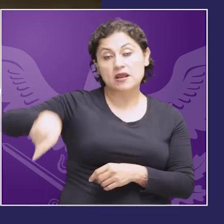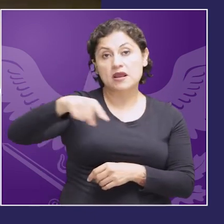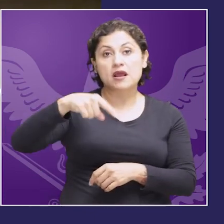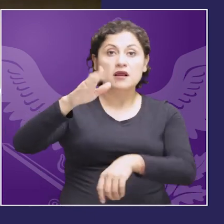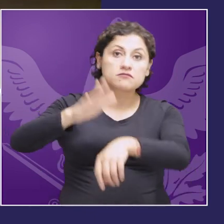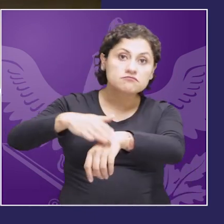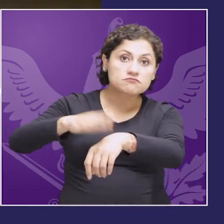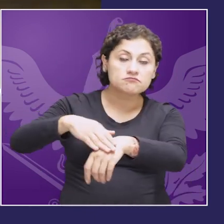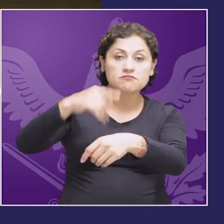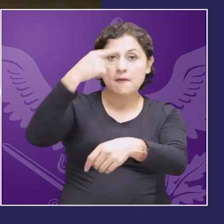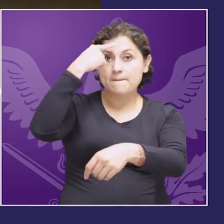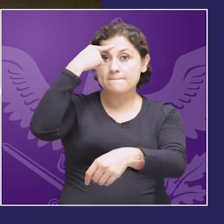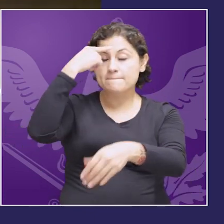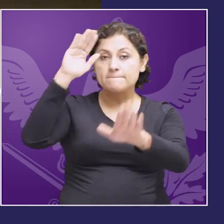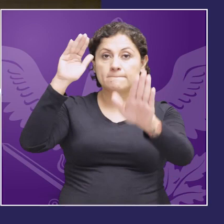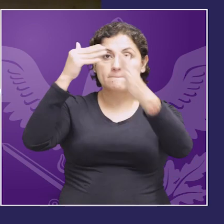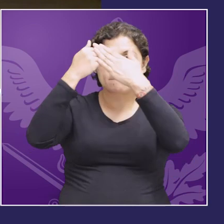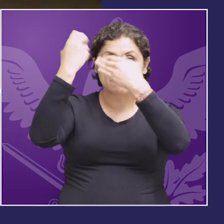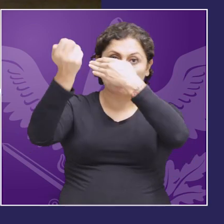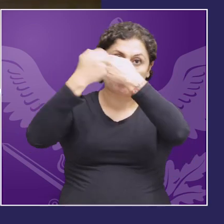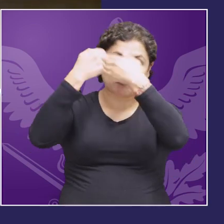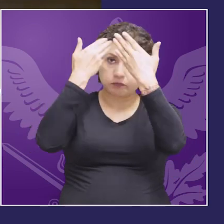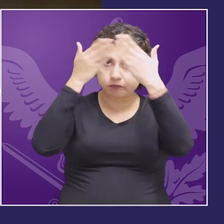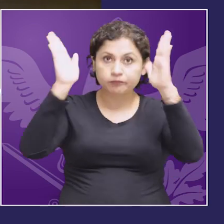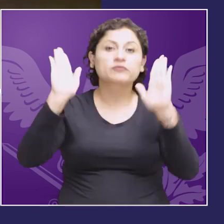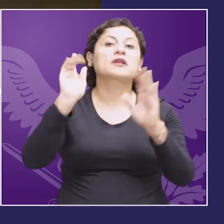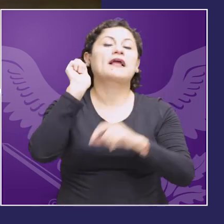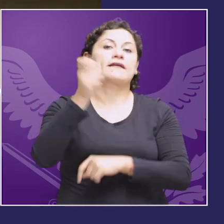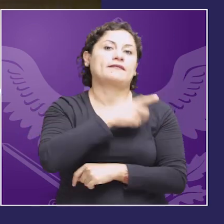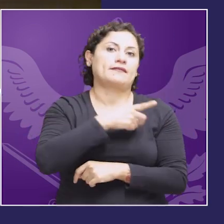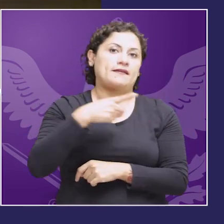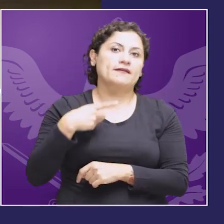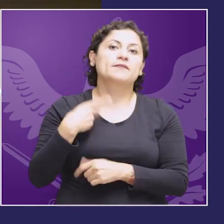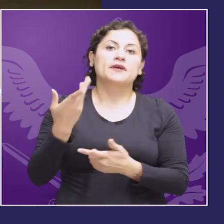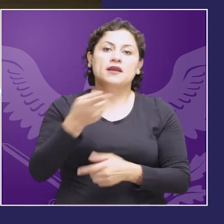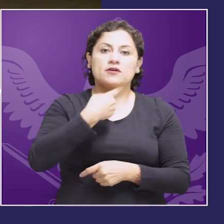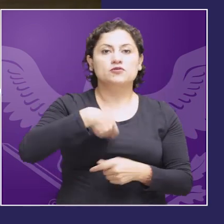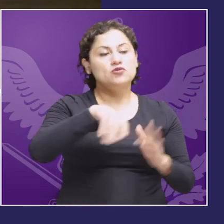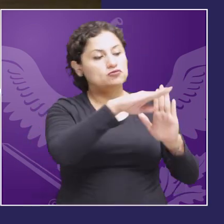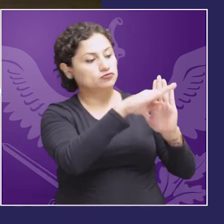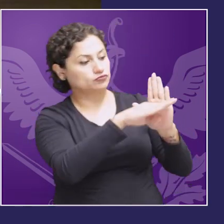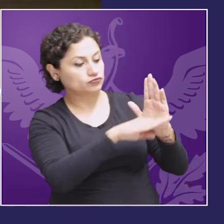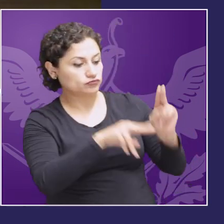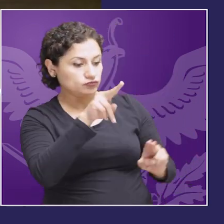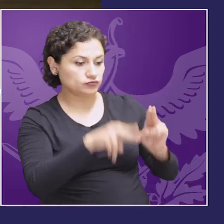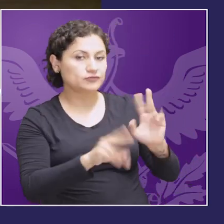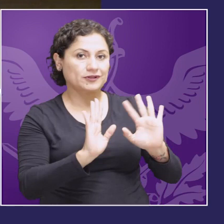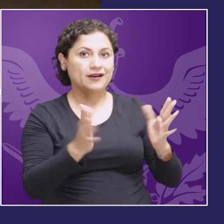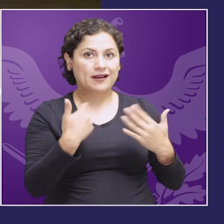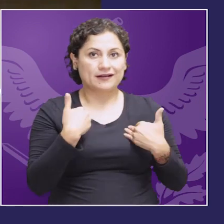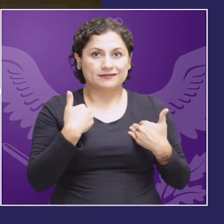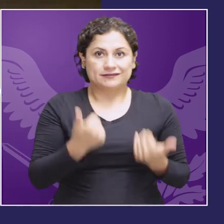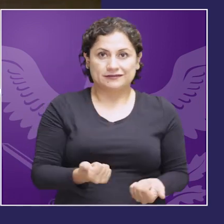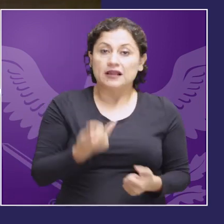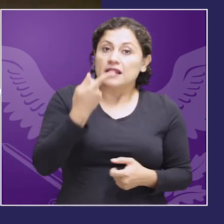Las categorías que estamos usando, muchas ya las entendemos, pero no, yo insisto un poco en la efectividad de estas categorías. Cuando